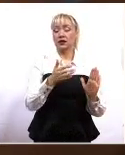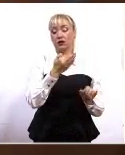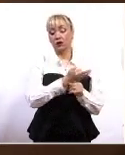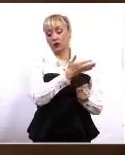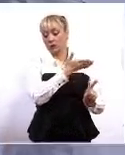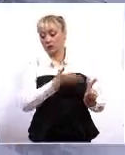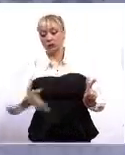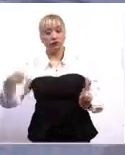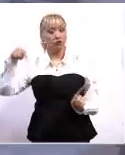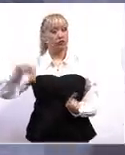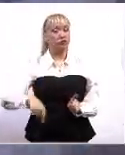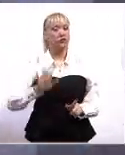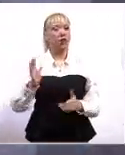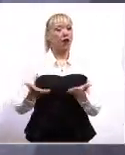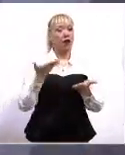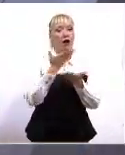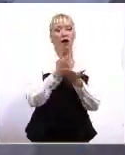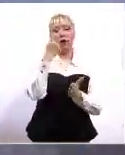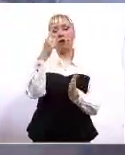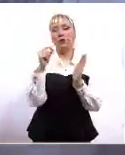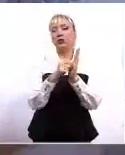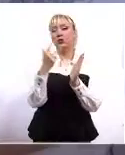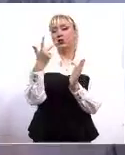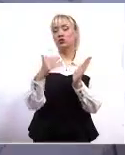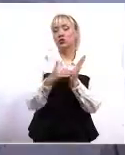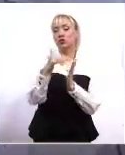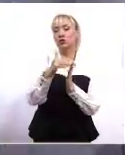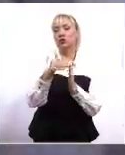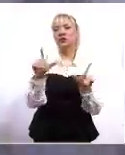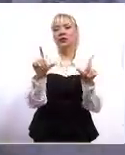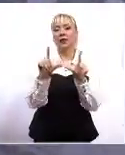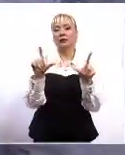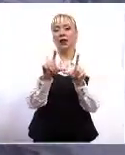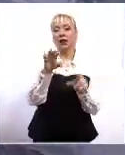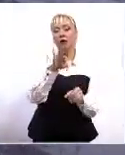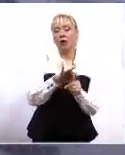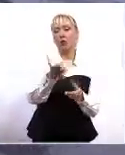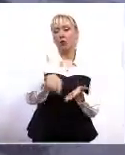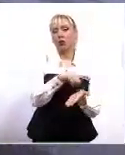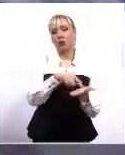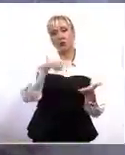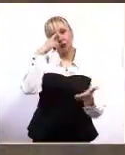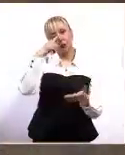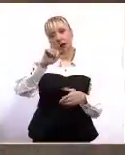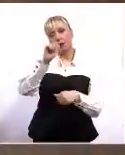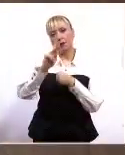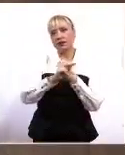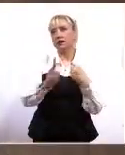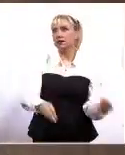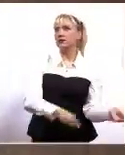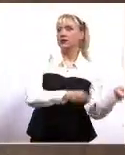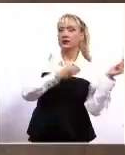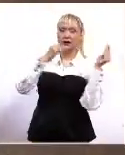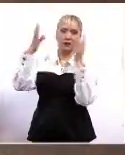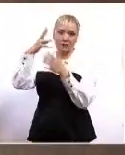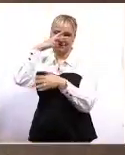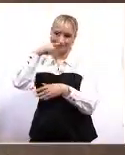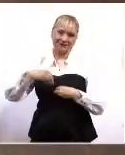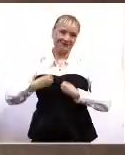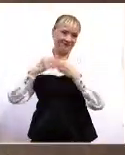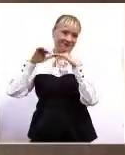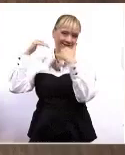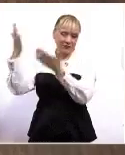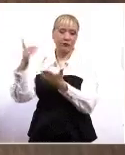fecha se solicitaron 1.8 millones de credenciales para votar foráneas, se entregaron 1.4 millones